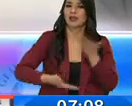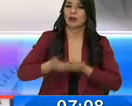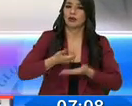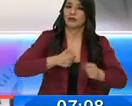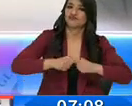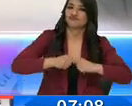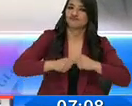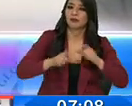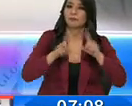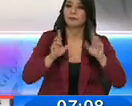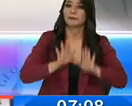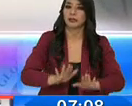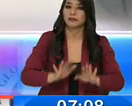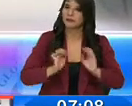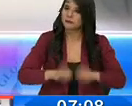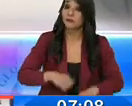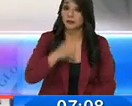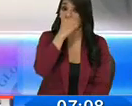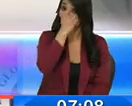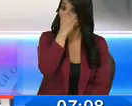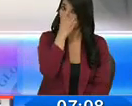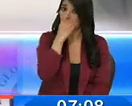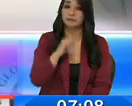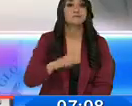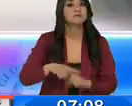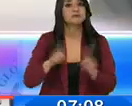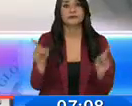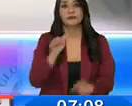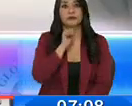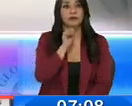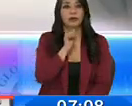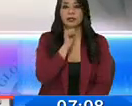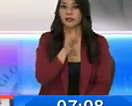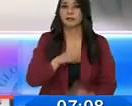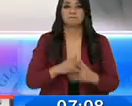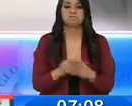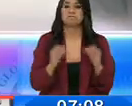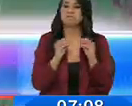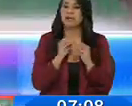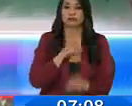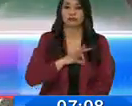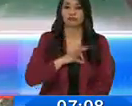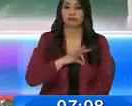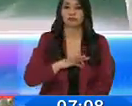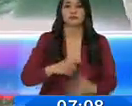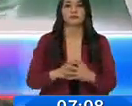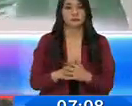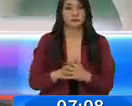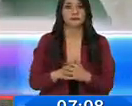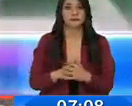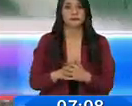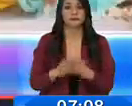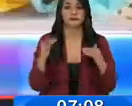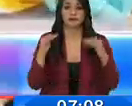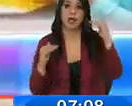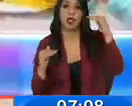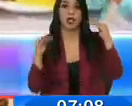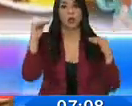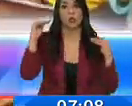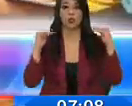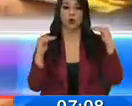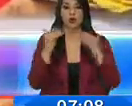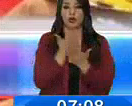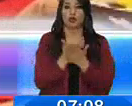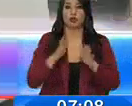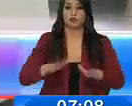sus modelos empresariales, pero todavía nos falta más conciencia. La reducción de las desigualdades y el rol de la mujer